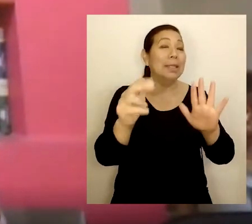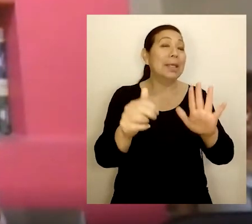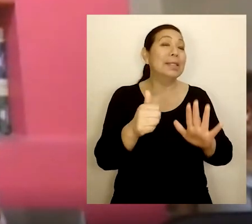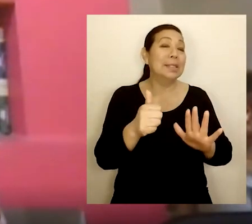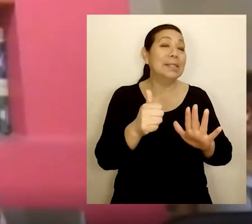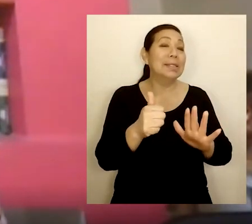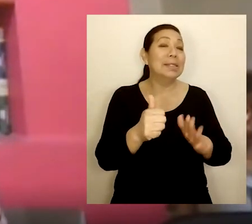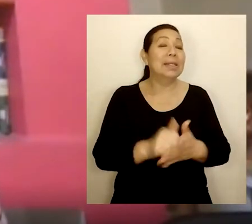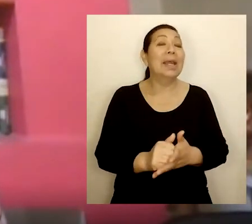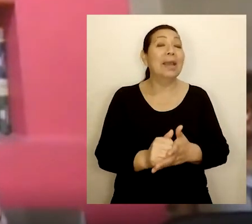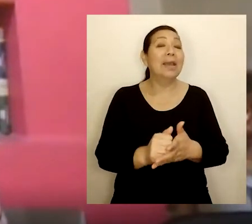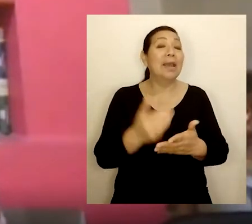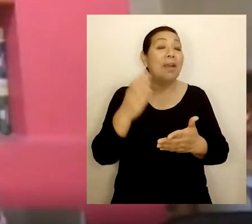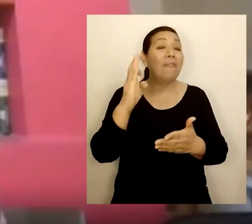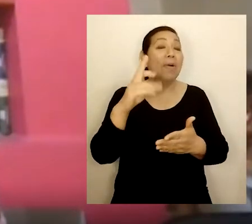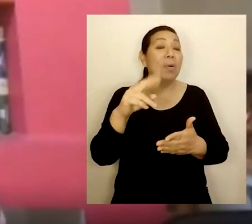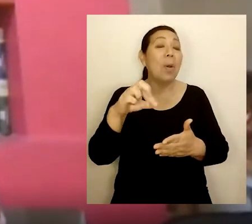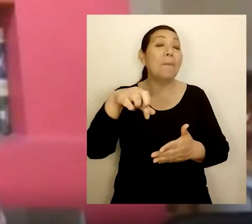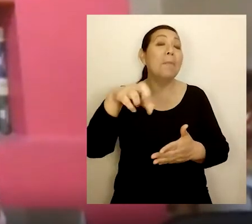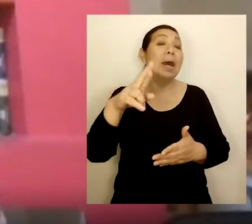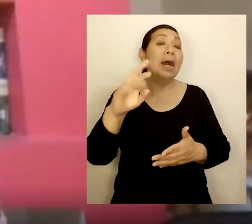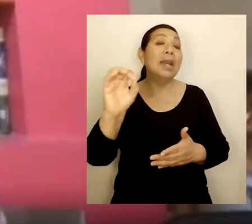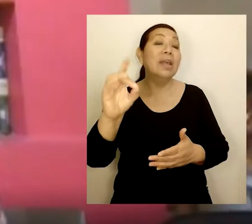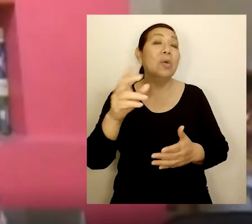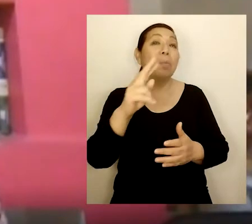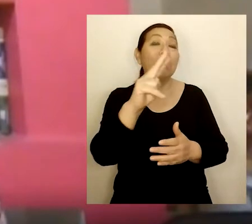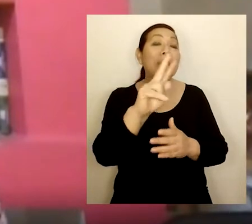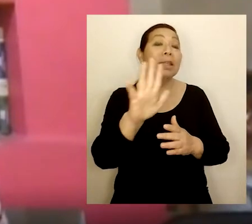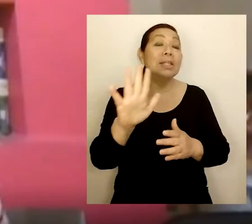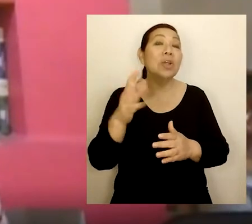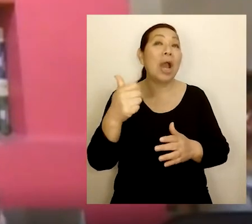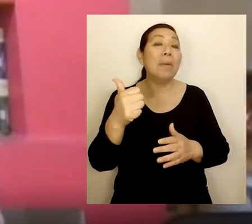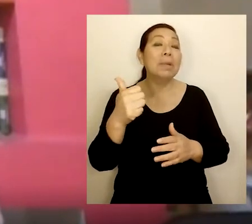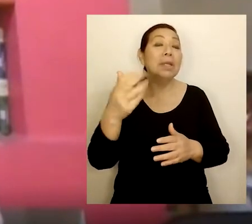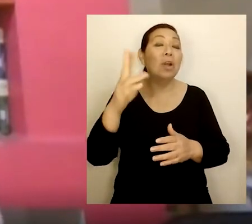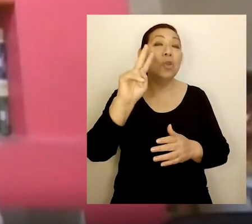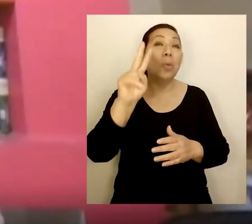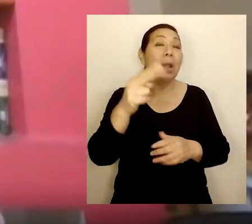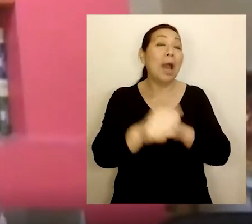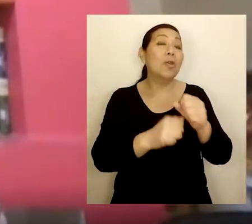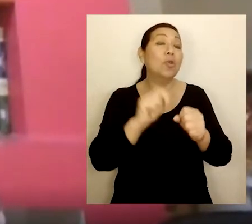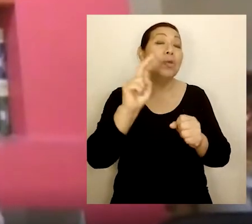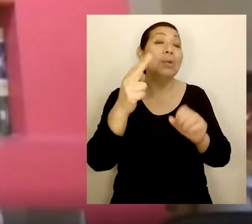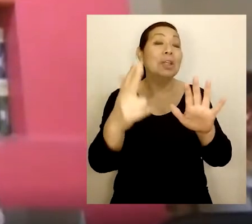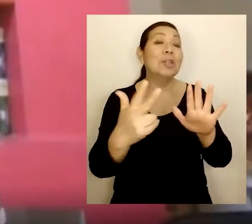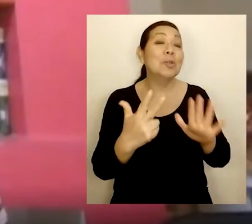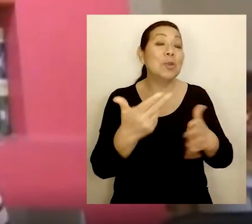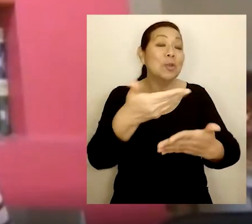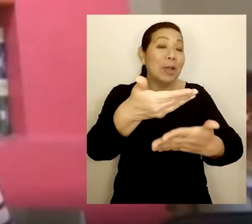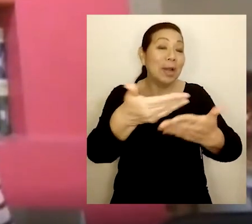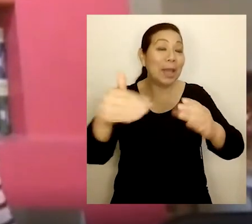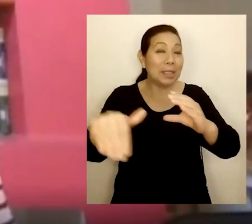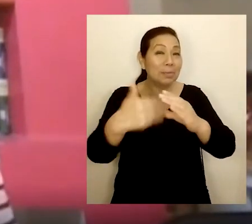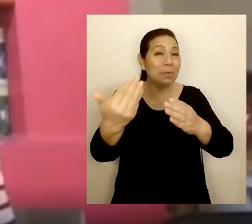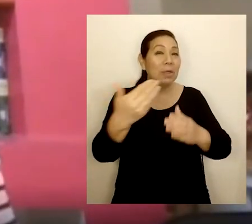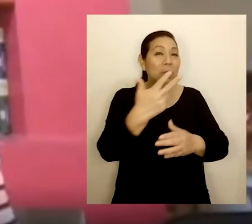4472-2016, caso Fabián Fabricio Delgado Cabero, de fecha 25 de abril del 2018, el